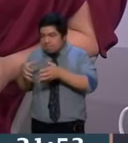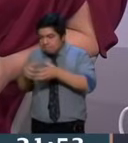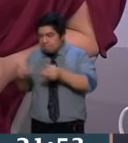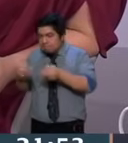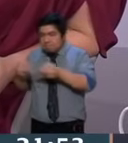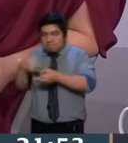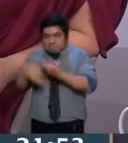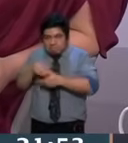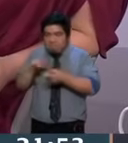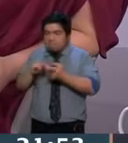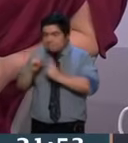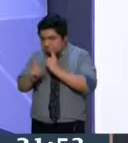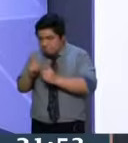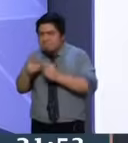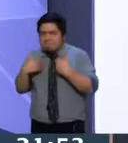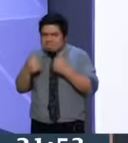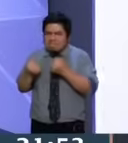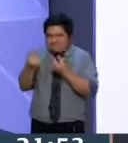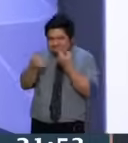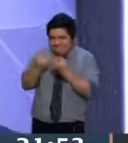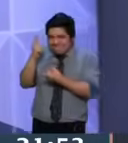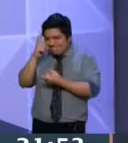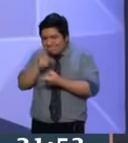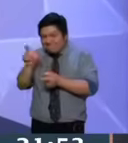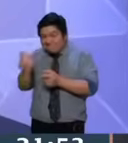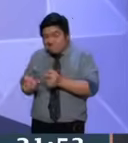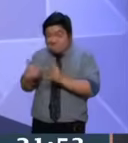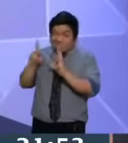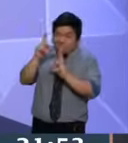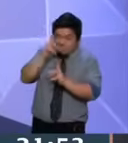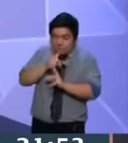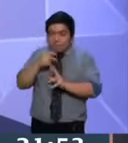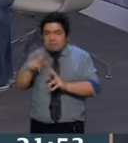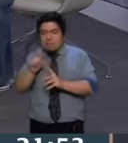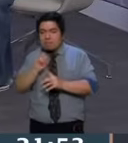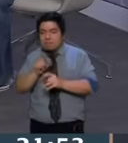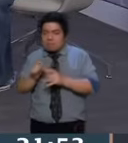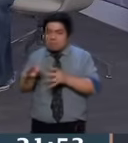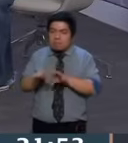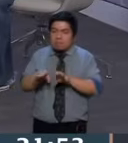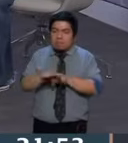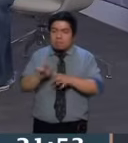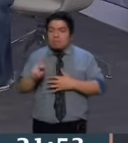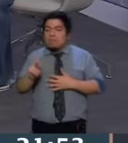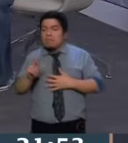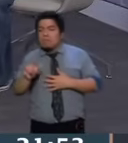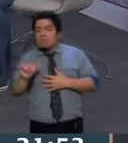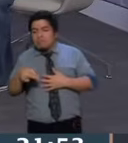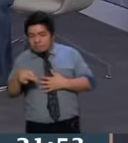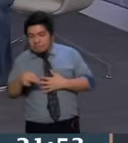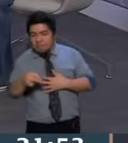en situaciones Deportistas. complejas. Es un personaje complejo, también escupido por el patriarcado del PRIAN. Daniela,